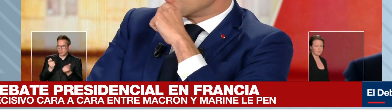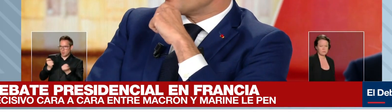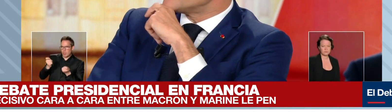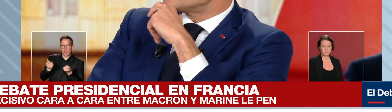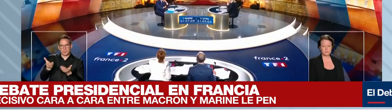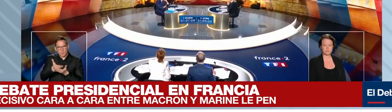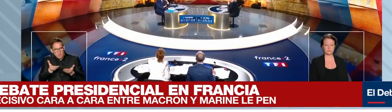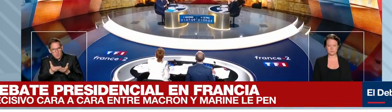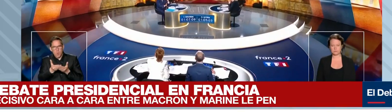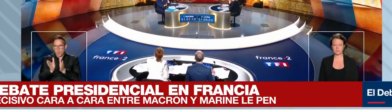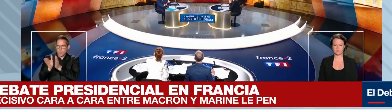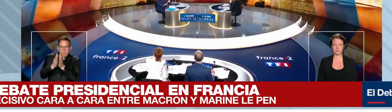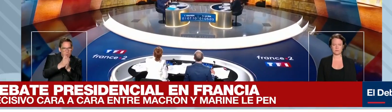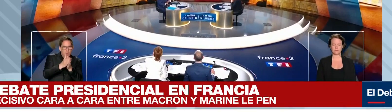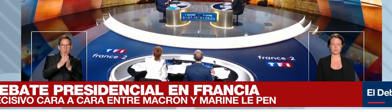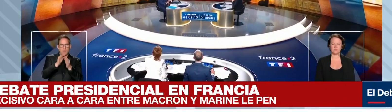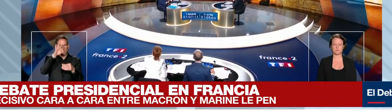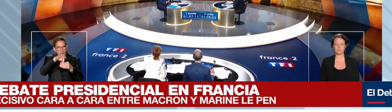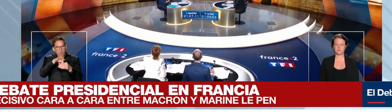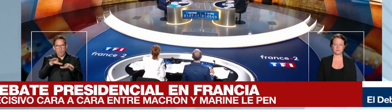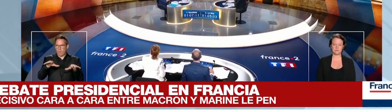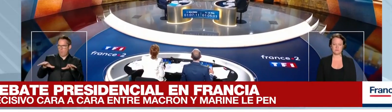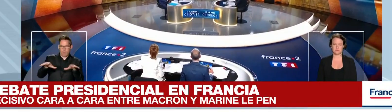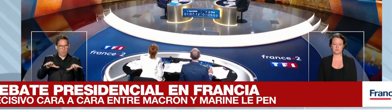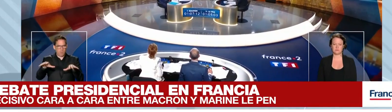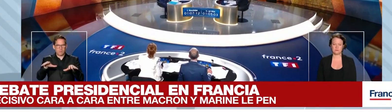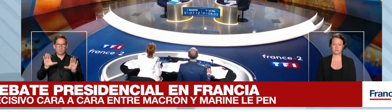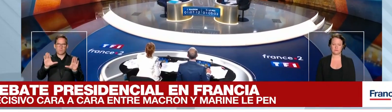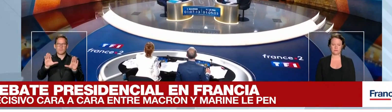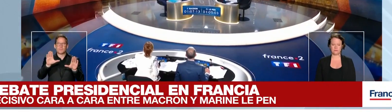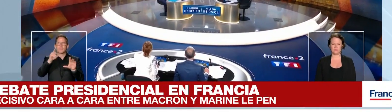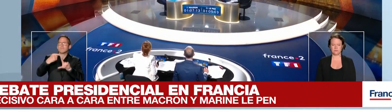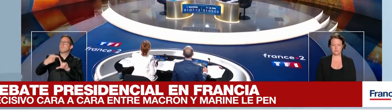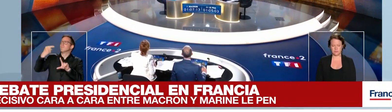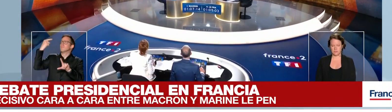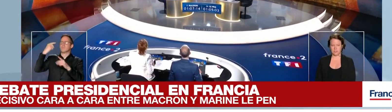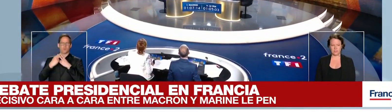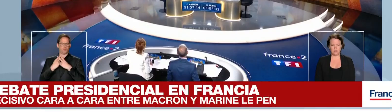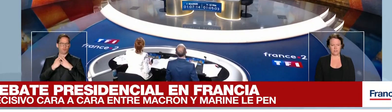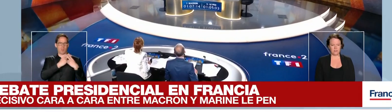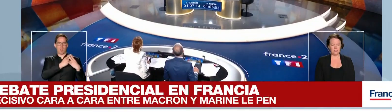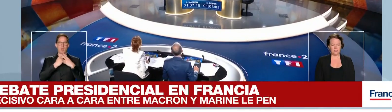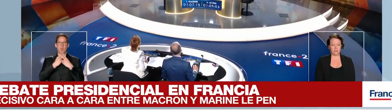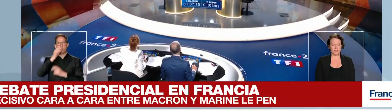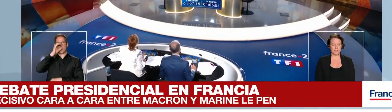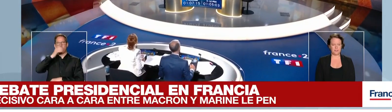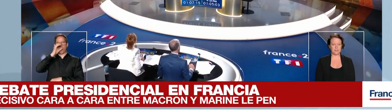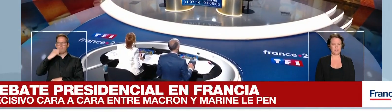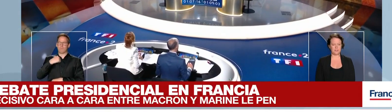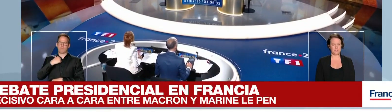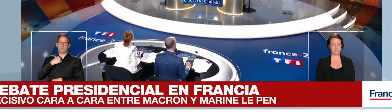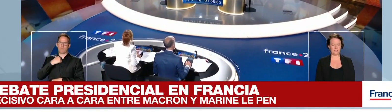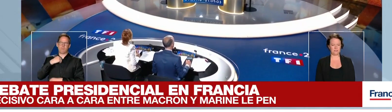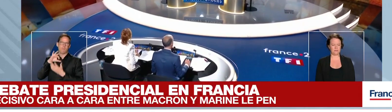hacer las elecciones locales, ahora mucho menos hacer referendos. Pero creo que es un elemento importante que está en nuestra constitución y está a la